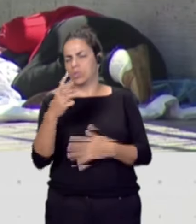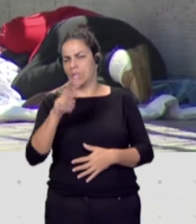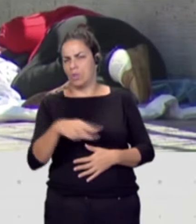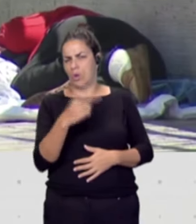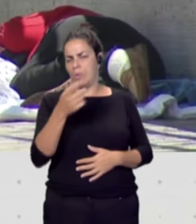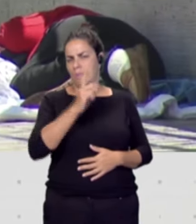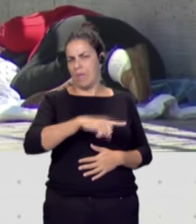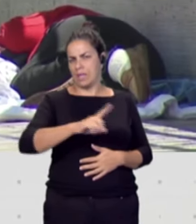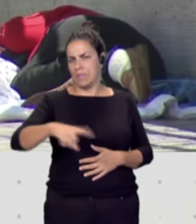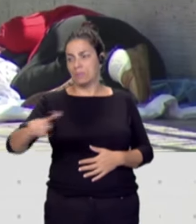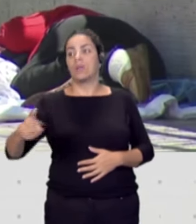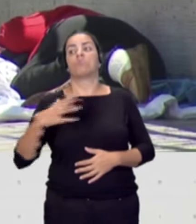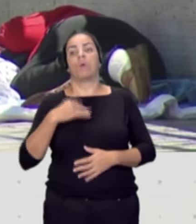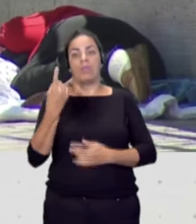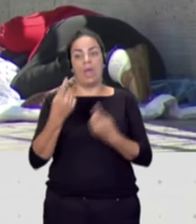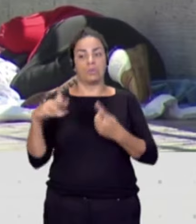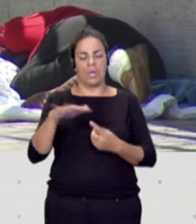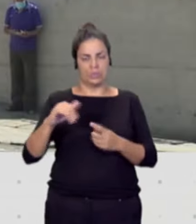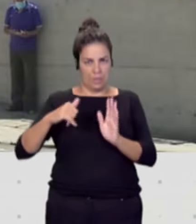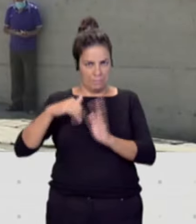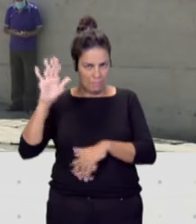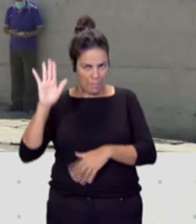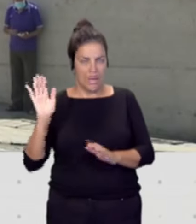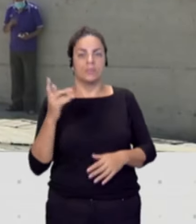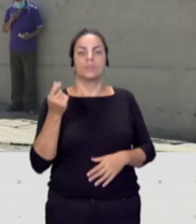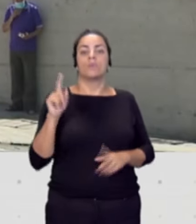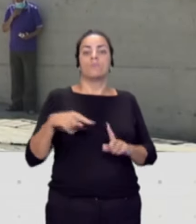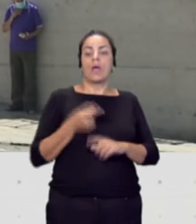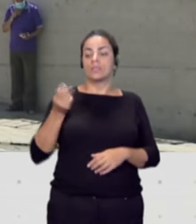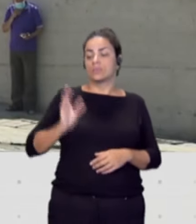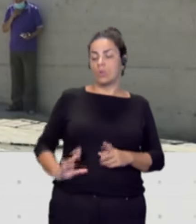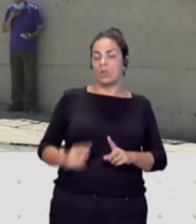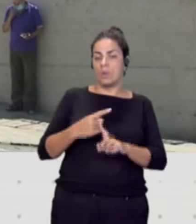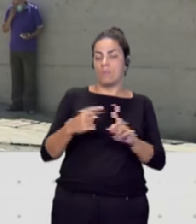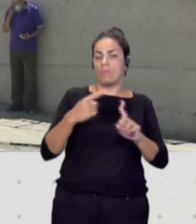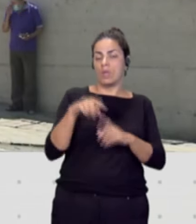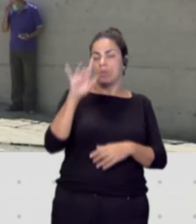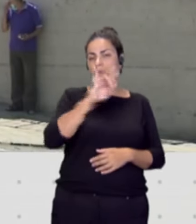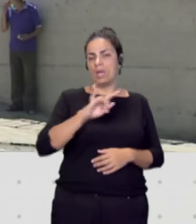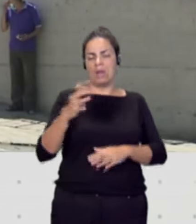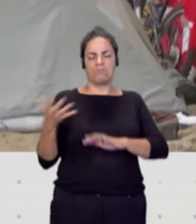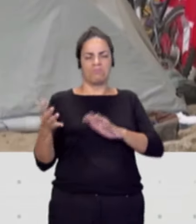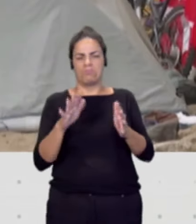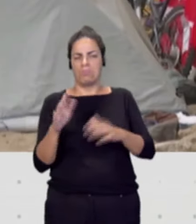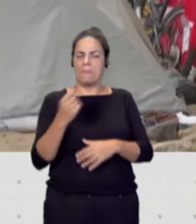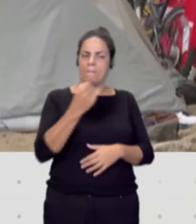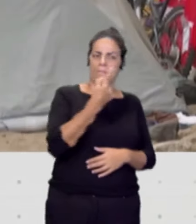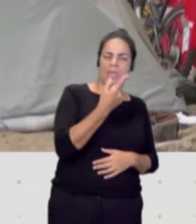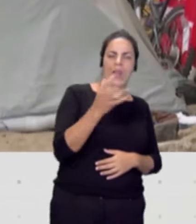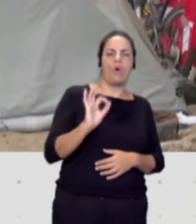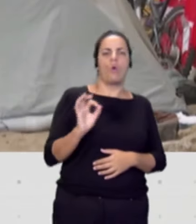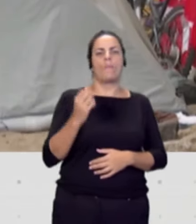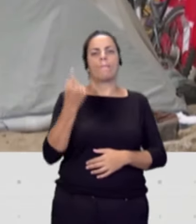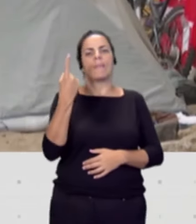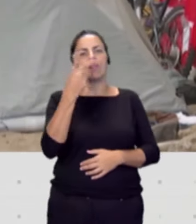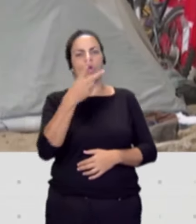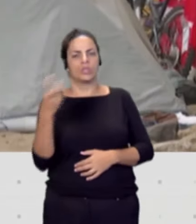zonas más, con un salario medio que tenemos en Canarias que ronda en torno a los 1.000, 1.200 euros, pues